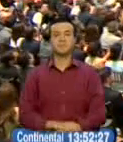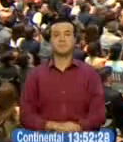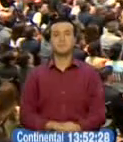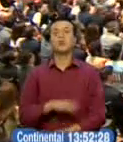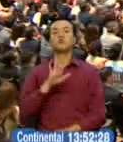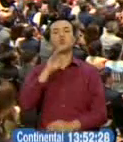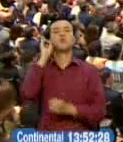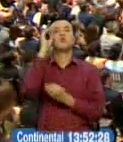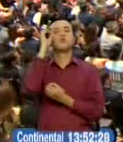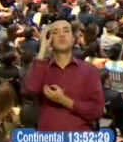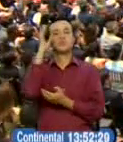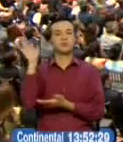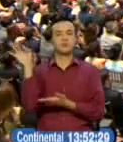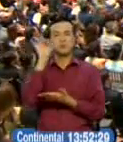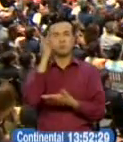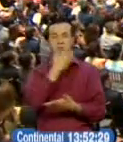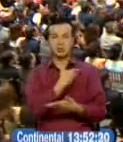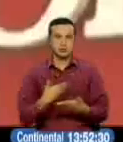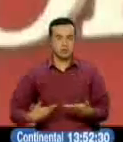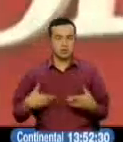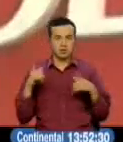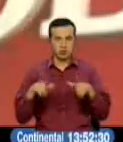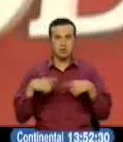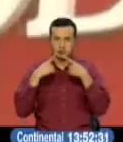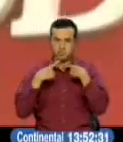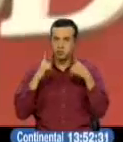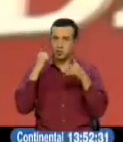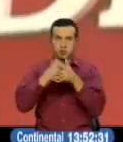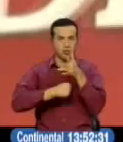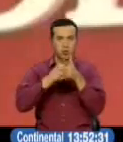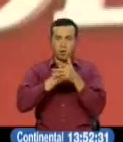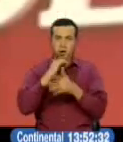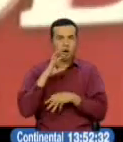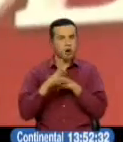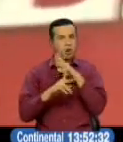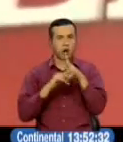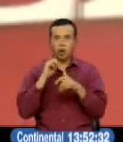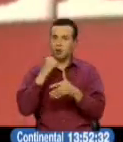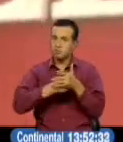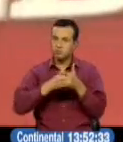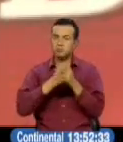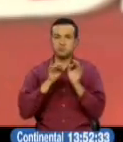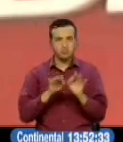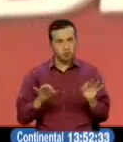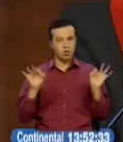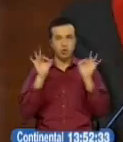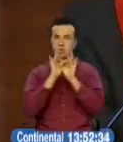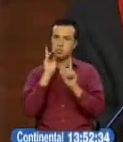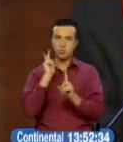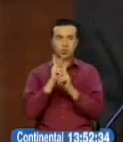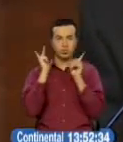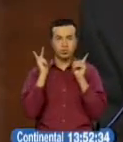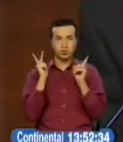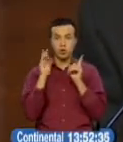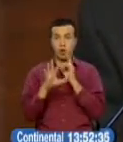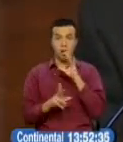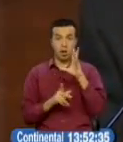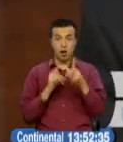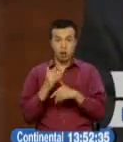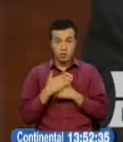en su discurso de posesión cuando el presidente Moreno demostró que la lucha contra la corrupción será uno de los ejes fundamentales de su gobierno. ¿Dónde está la